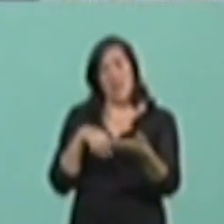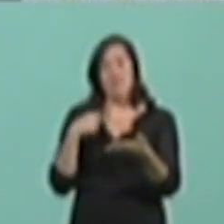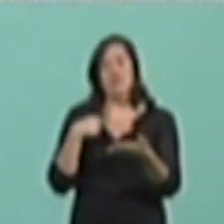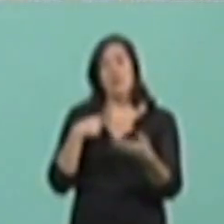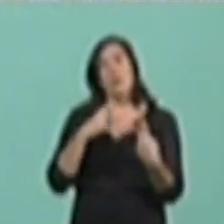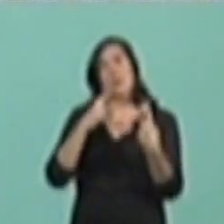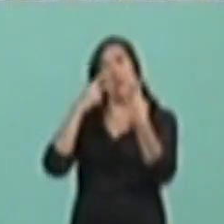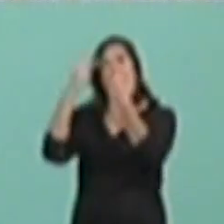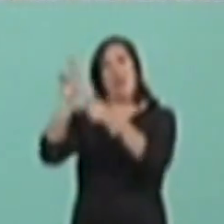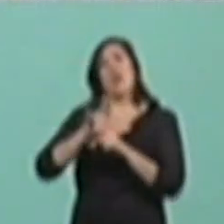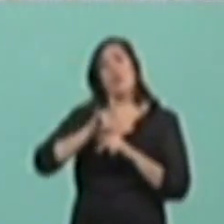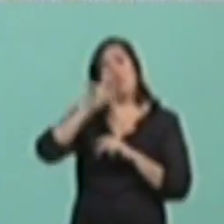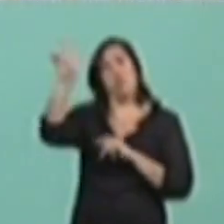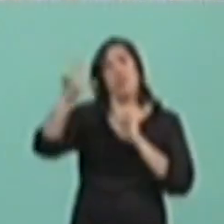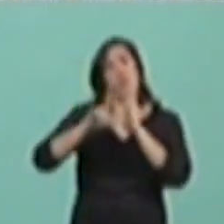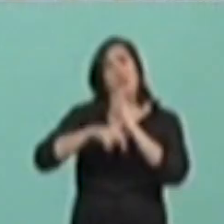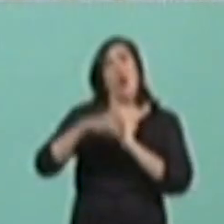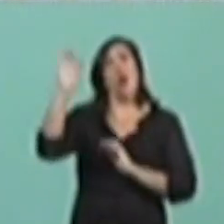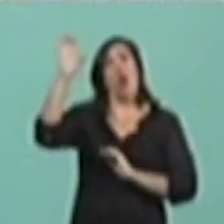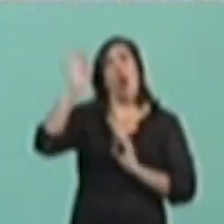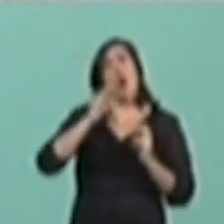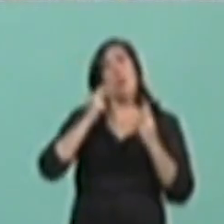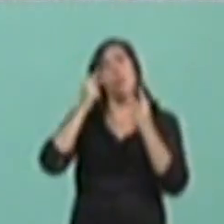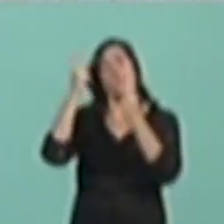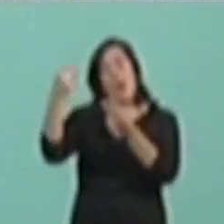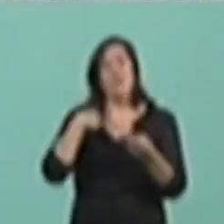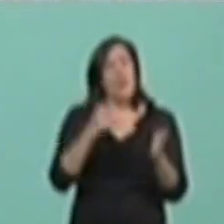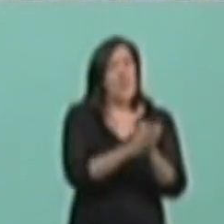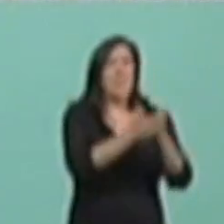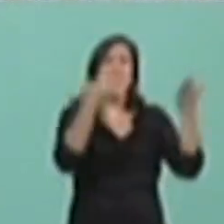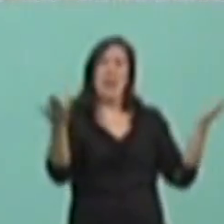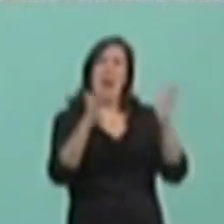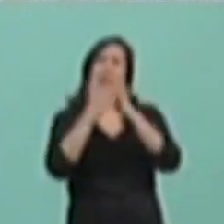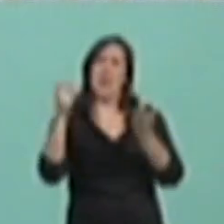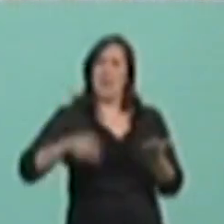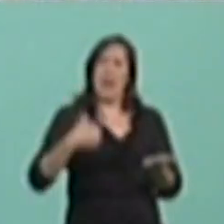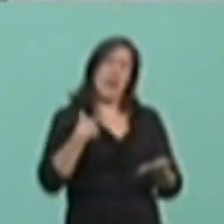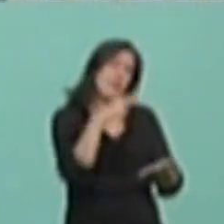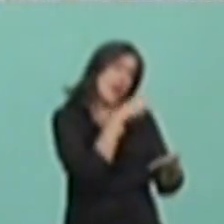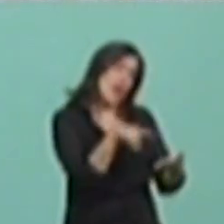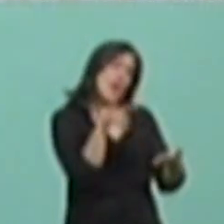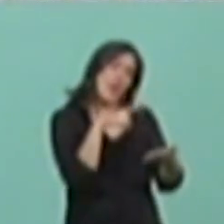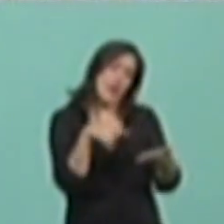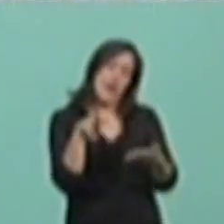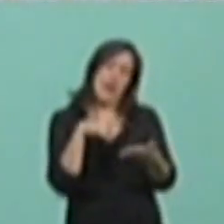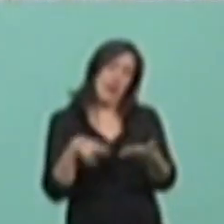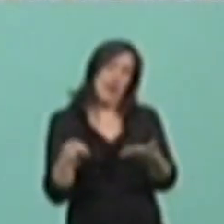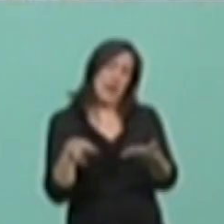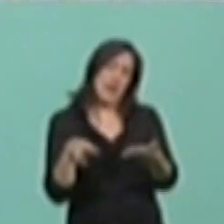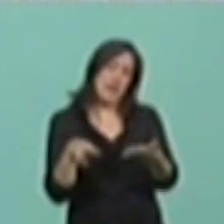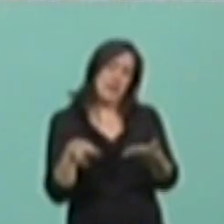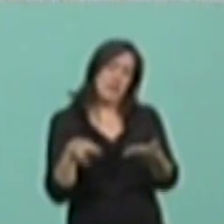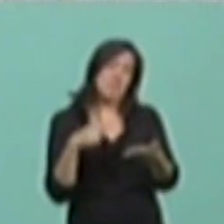que tenía que tener de que iba a ser visto como una claudicación o como un papelón por parte del gobierno si después